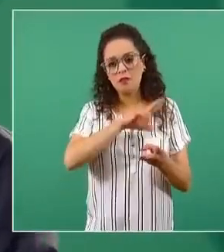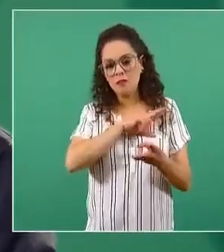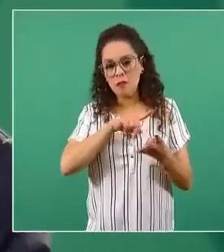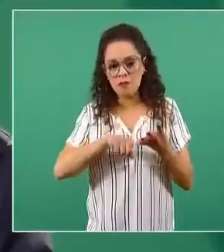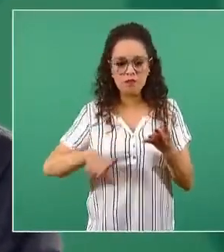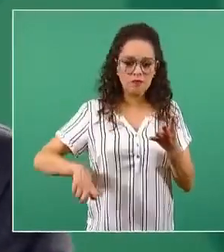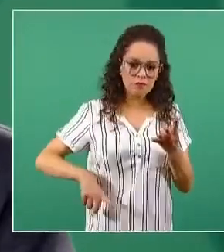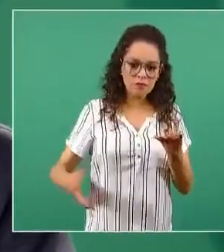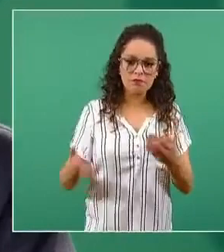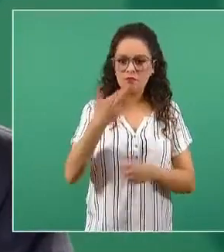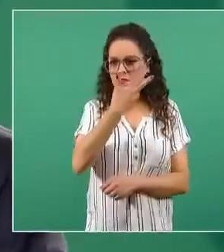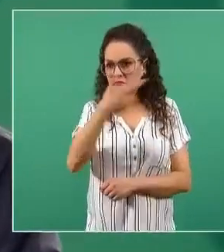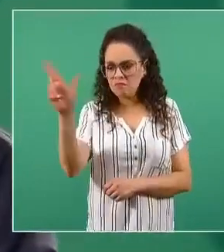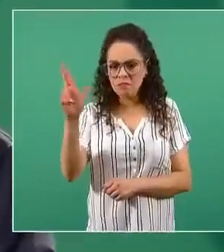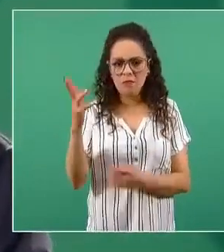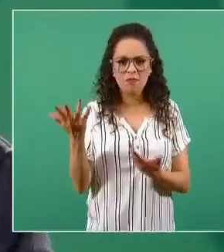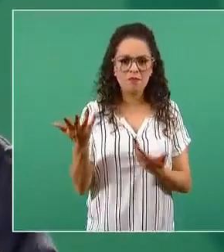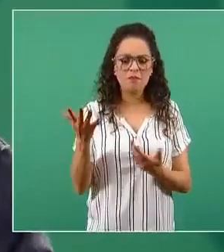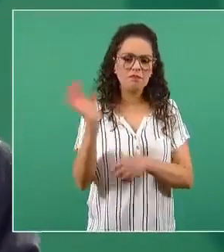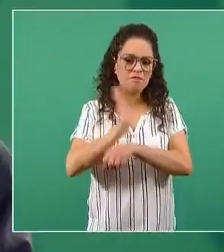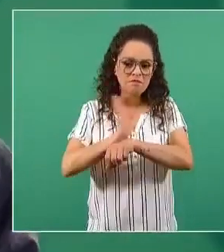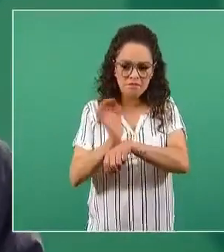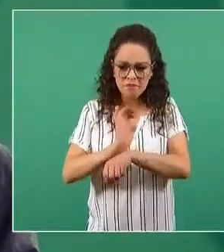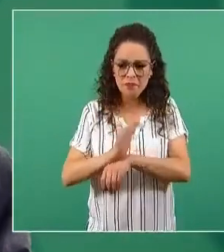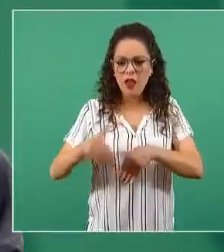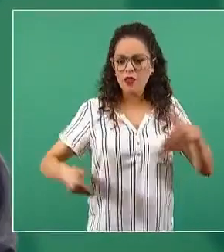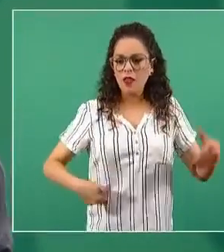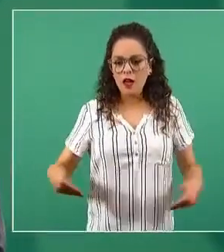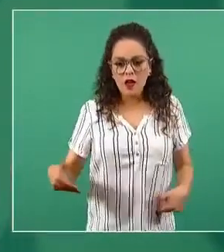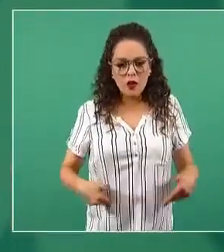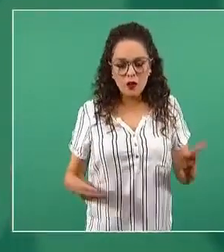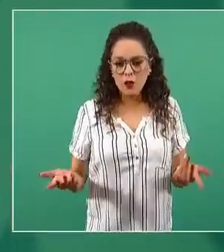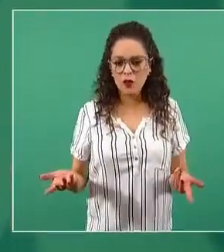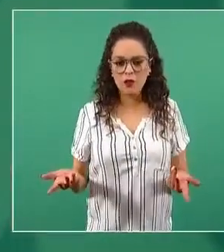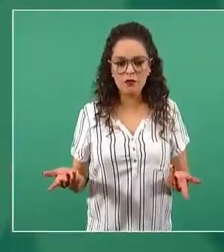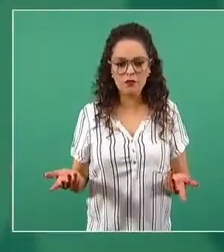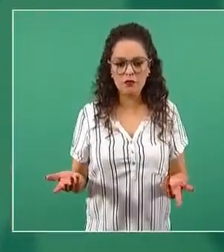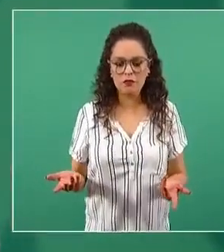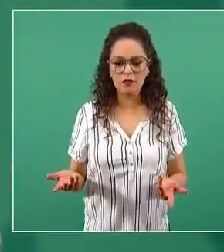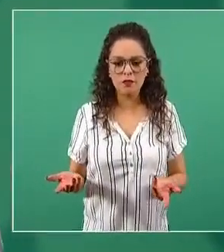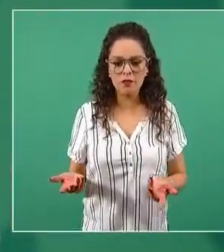uso público como restaurantes, cines, teatros,